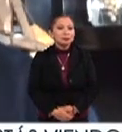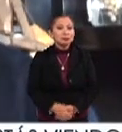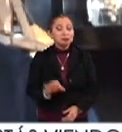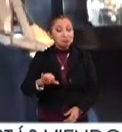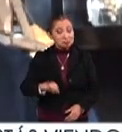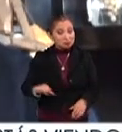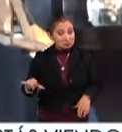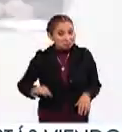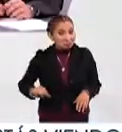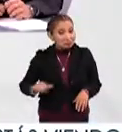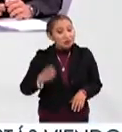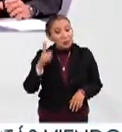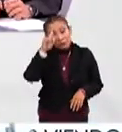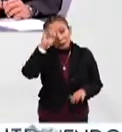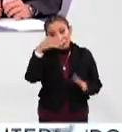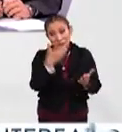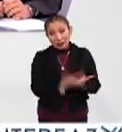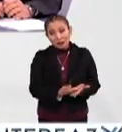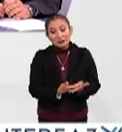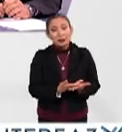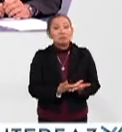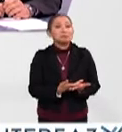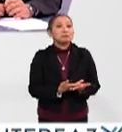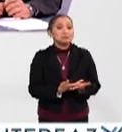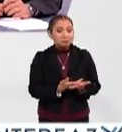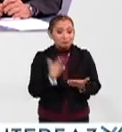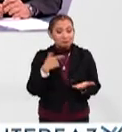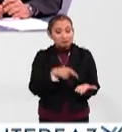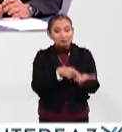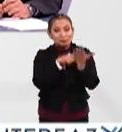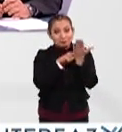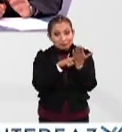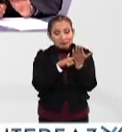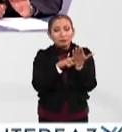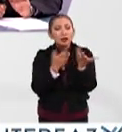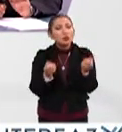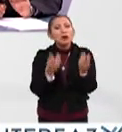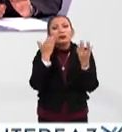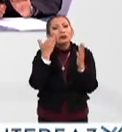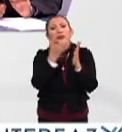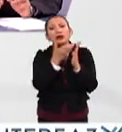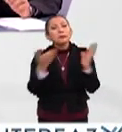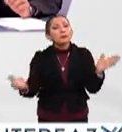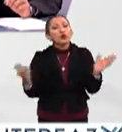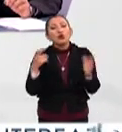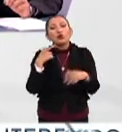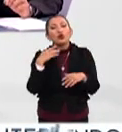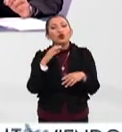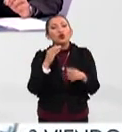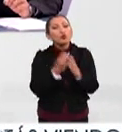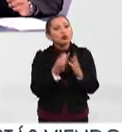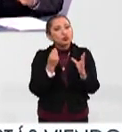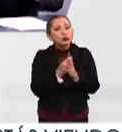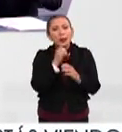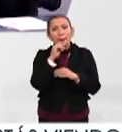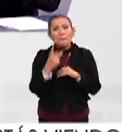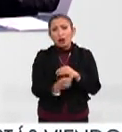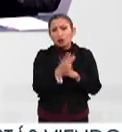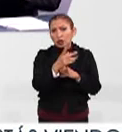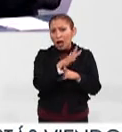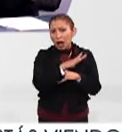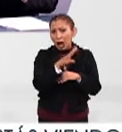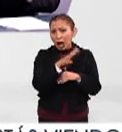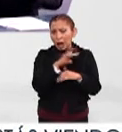muy interesante esta propuesta que nos presentan. ¿Cuánto tiempo dura? Y me gustaría también preguntarle si